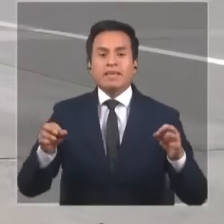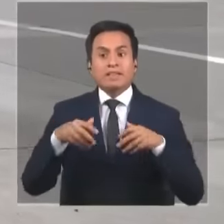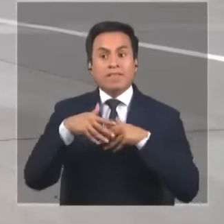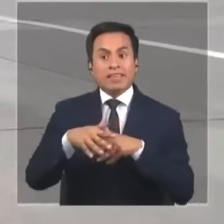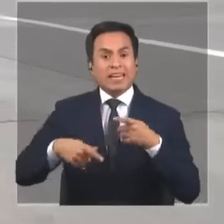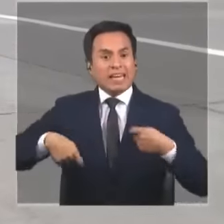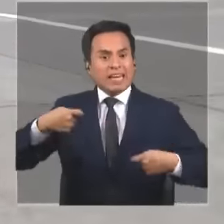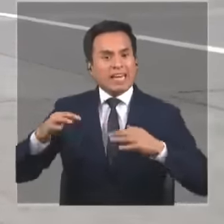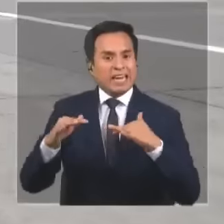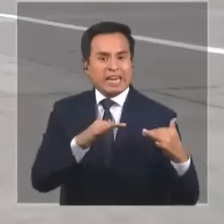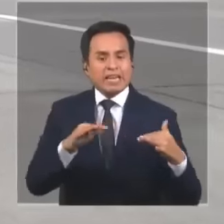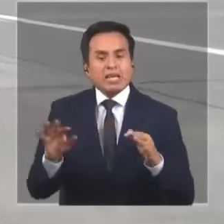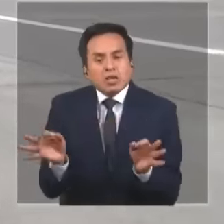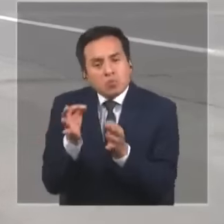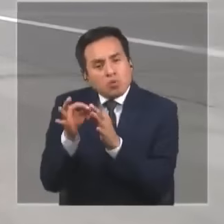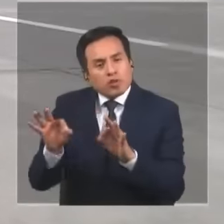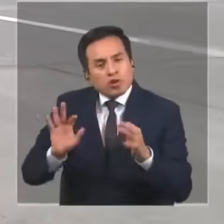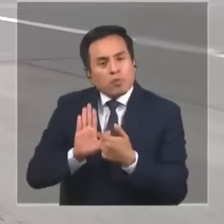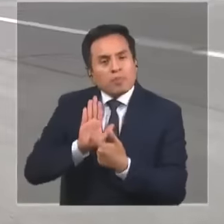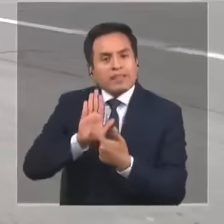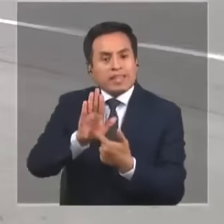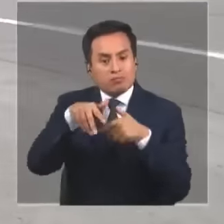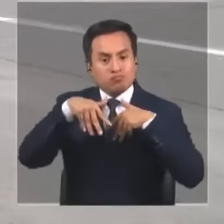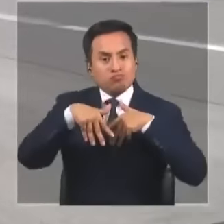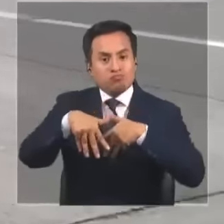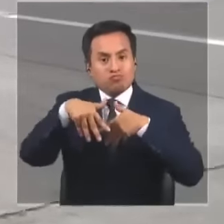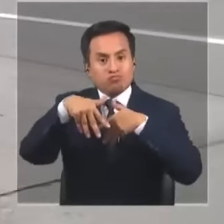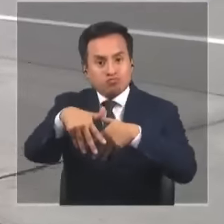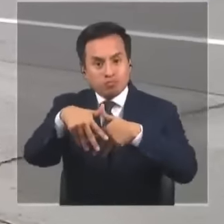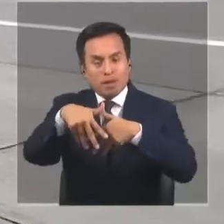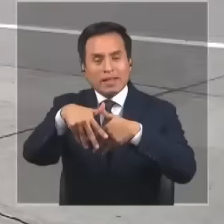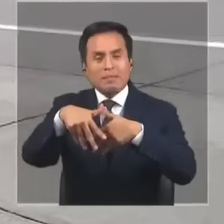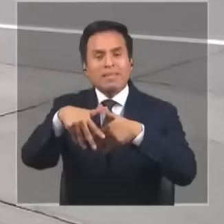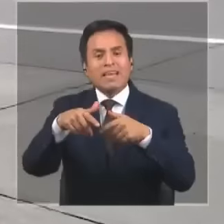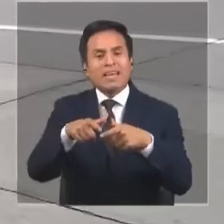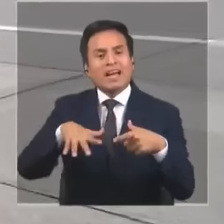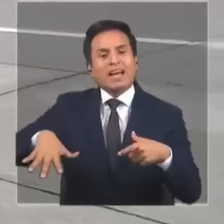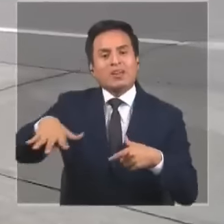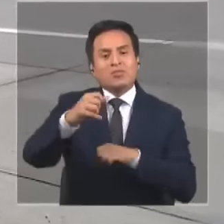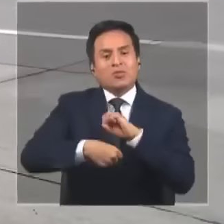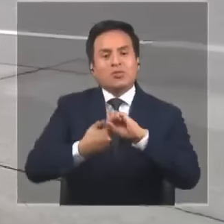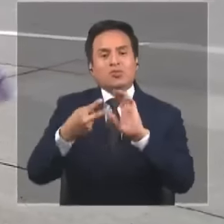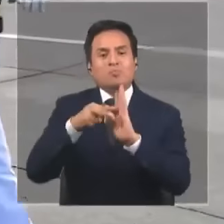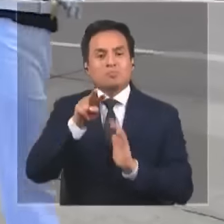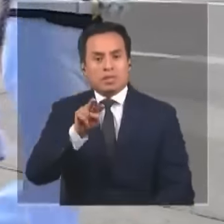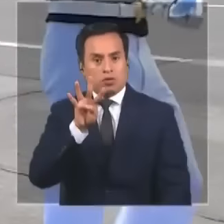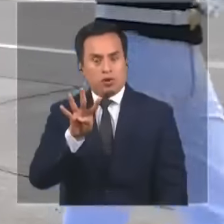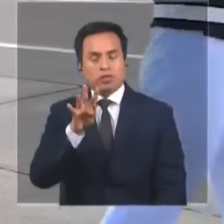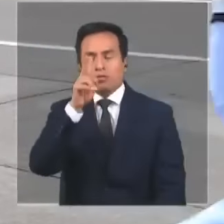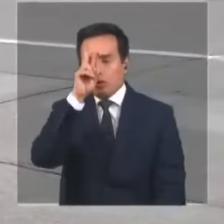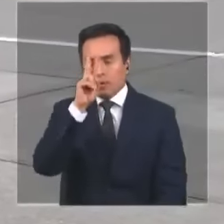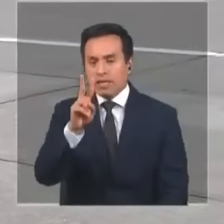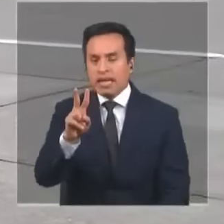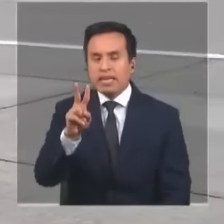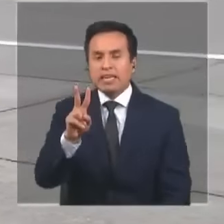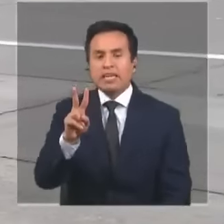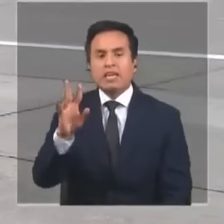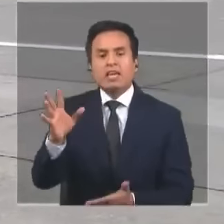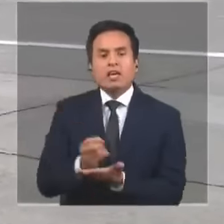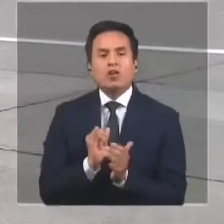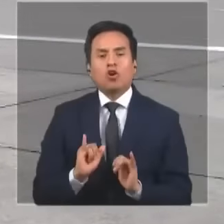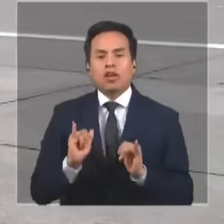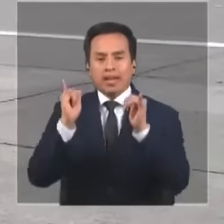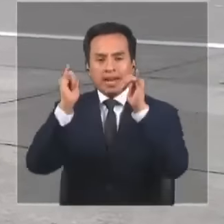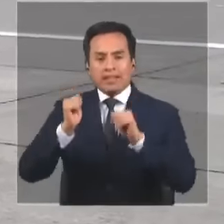bandas de guerra y de músicos inicia su presentación en la Gran Parada Militar 2024 en homenaje a las glorias del